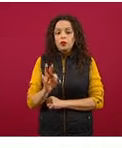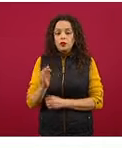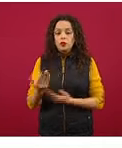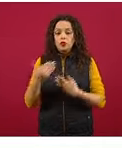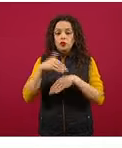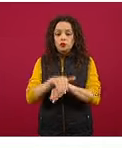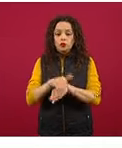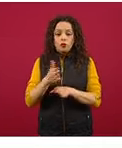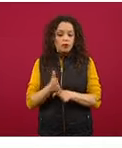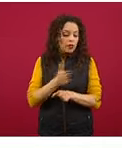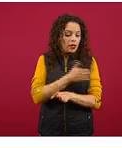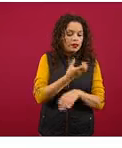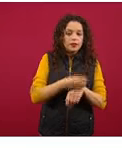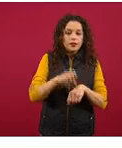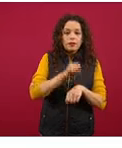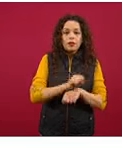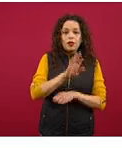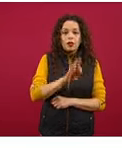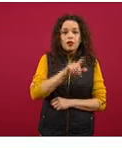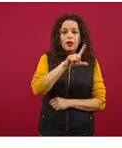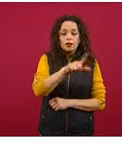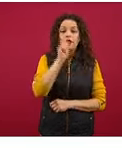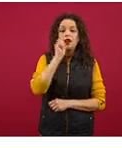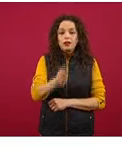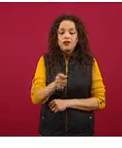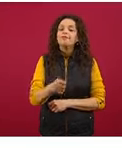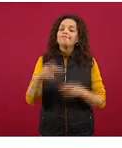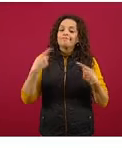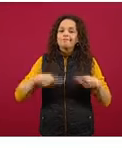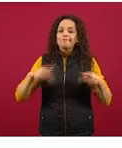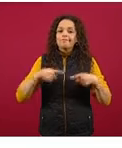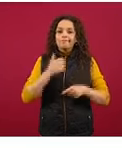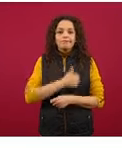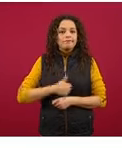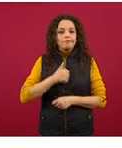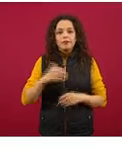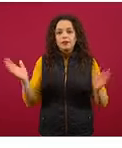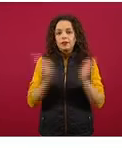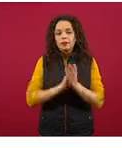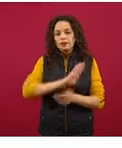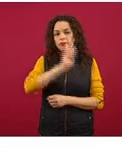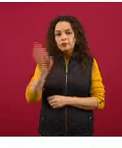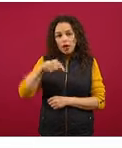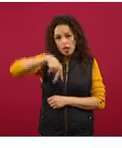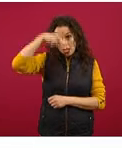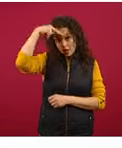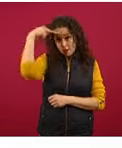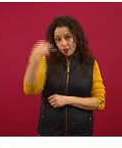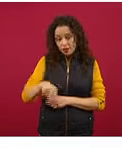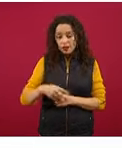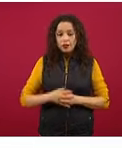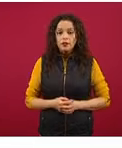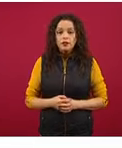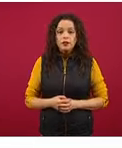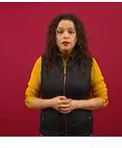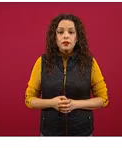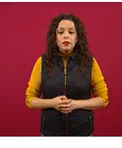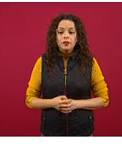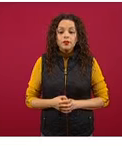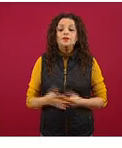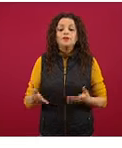semana 47 en el número de lamentables defunciones que han ocurrido en nuestro país. Seguimos